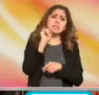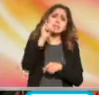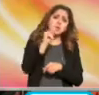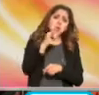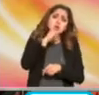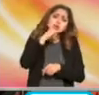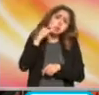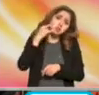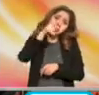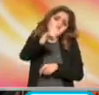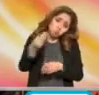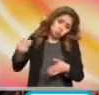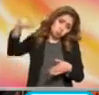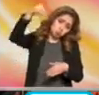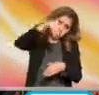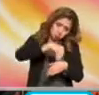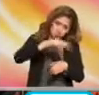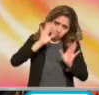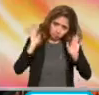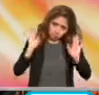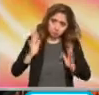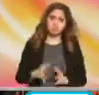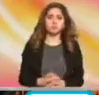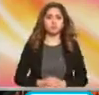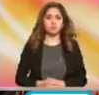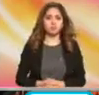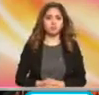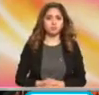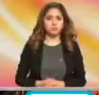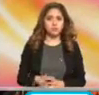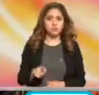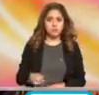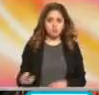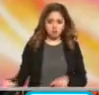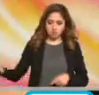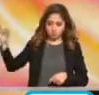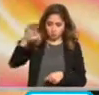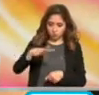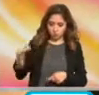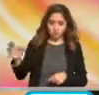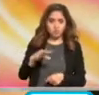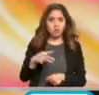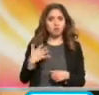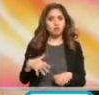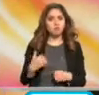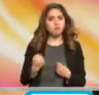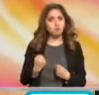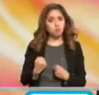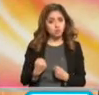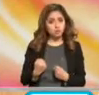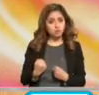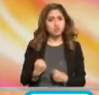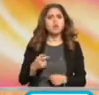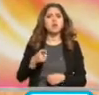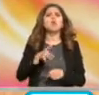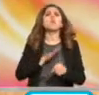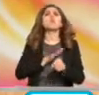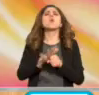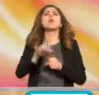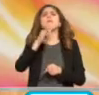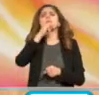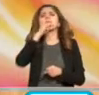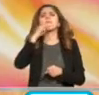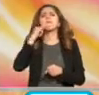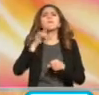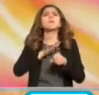gusta picante, ¿tan? Que por cierto, Pero qué fuerte. Sí, pero que bueno. por cierto, ¿saben de dónde es el chile más picoso del mundo? ¿De qué ¿De